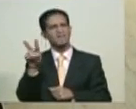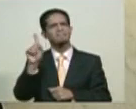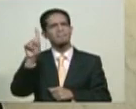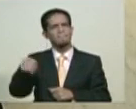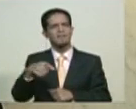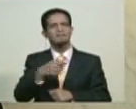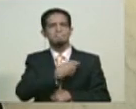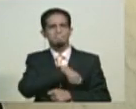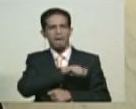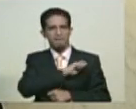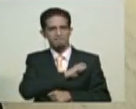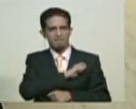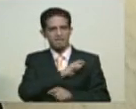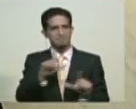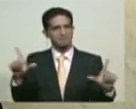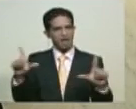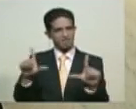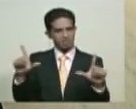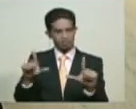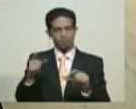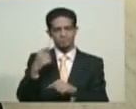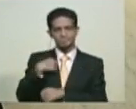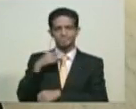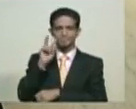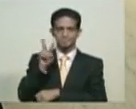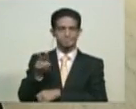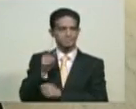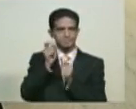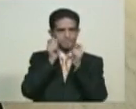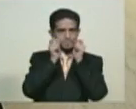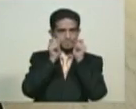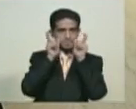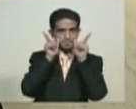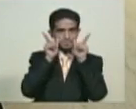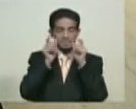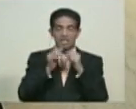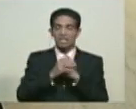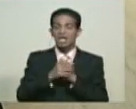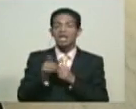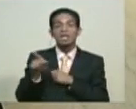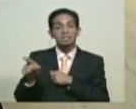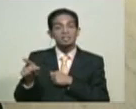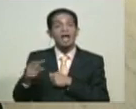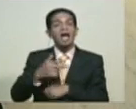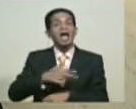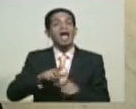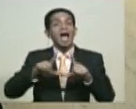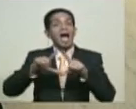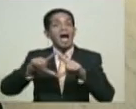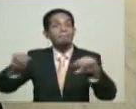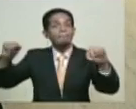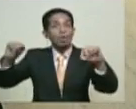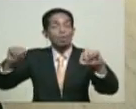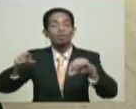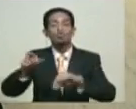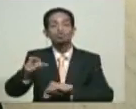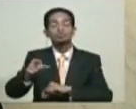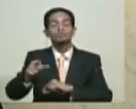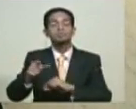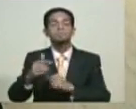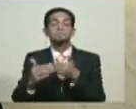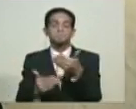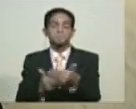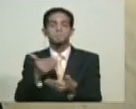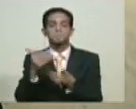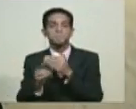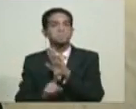Japón, impresionante también los niveles en que han logrado llevar el mundo de la tecnología a toda